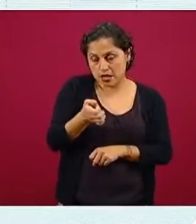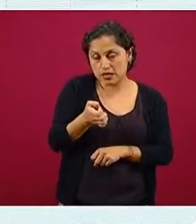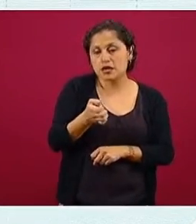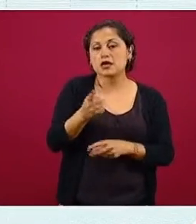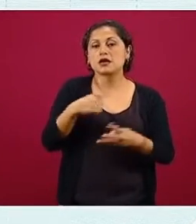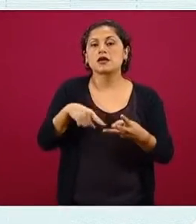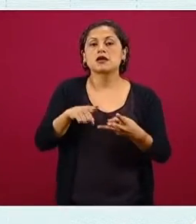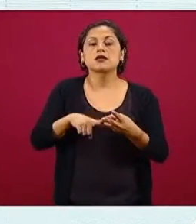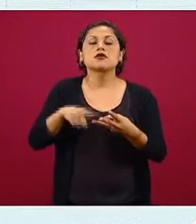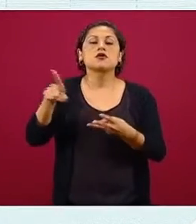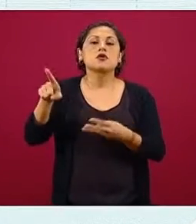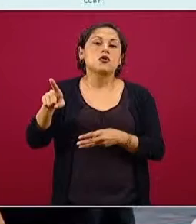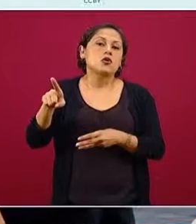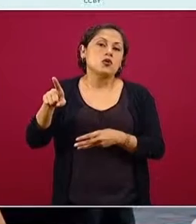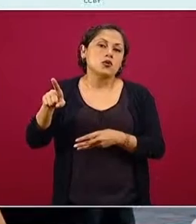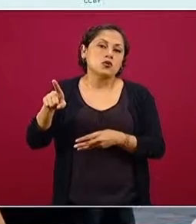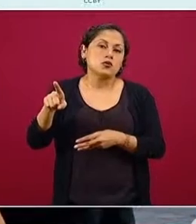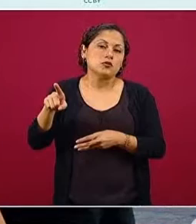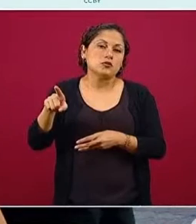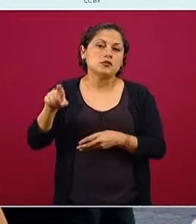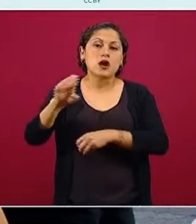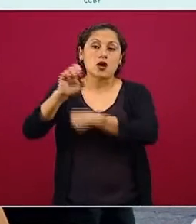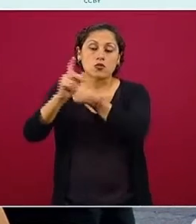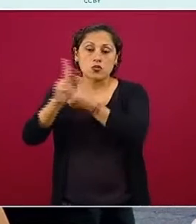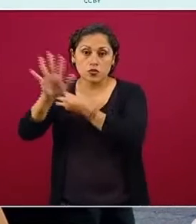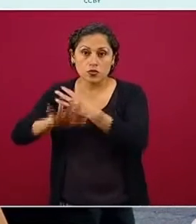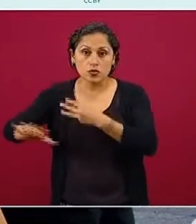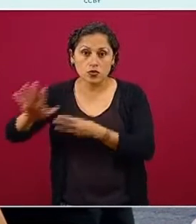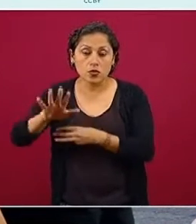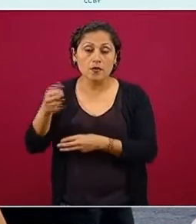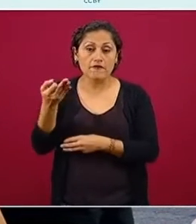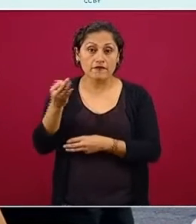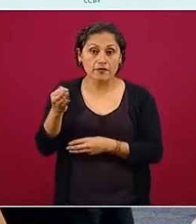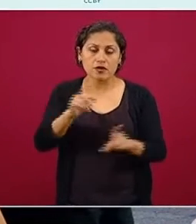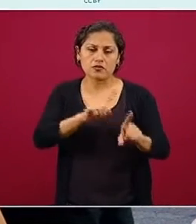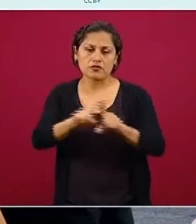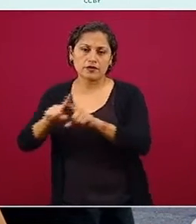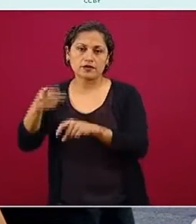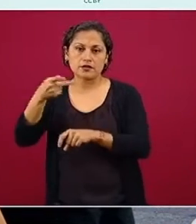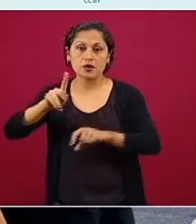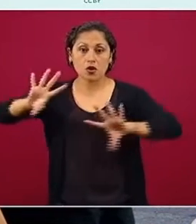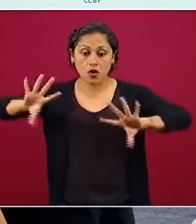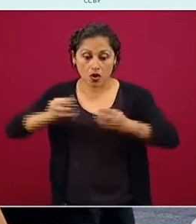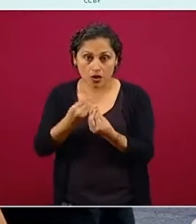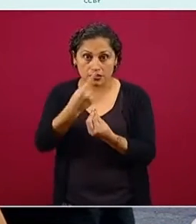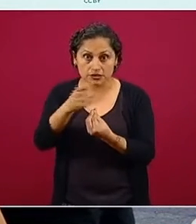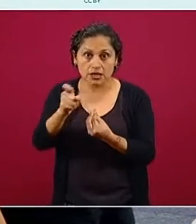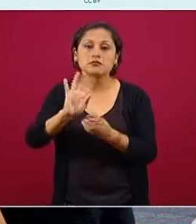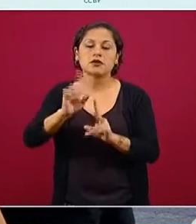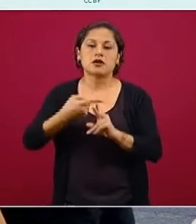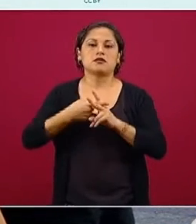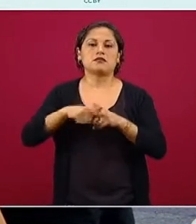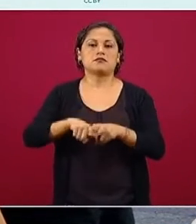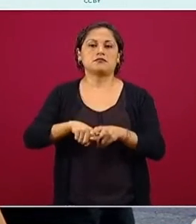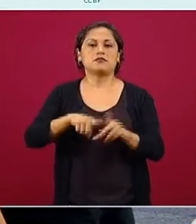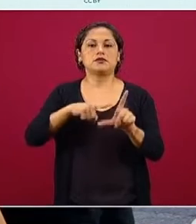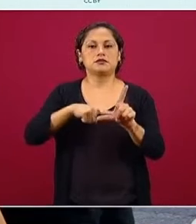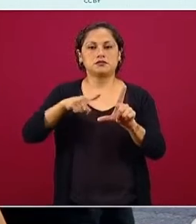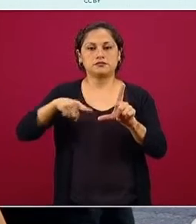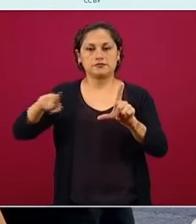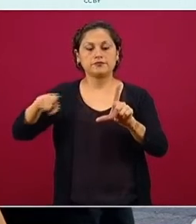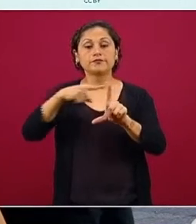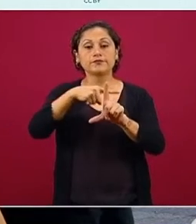de febrero, en México el 28 de febrero. Pero cuando todos tenían 100 casos. De aquí a aquí se aumenta el número de casos,